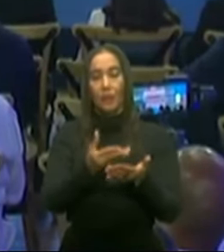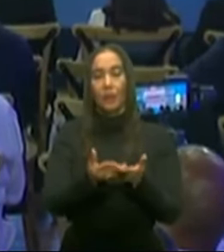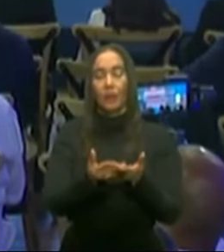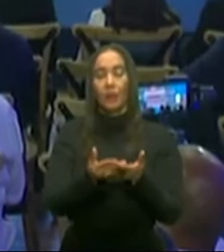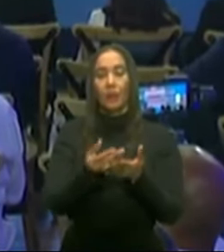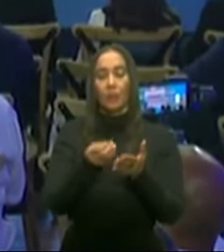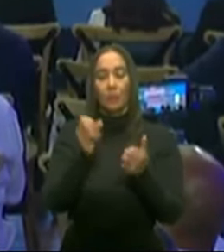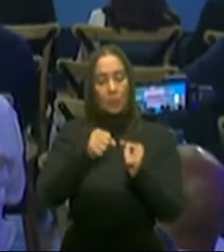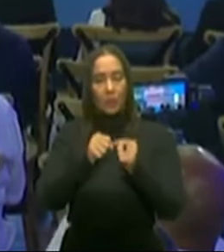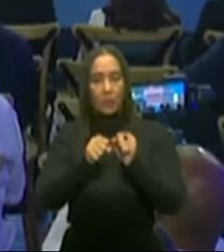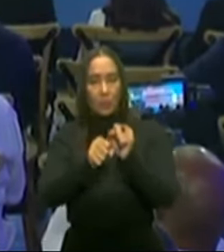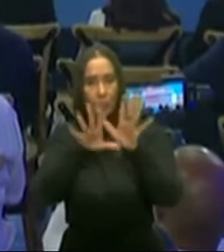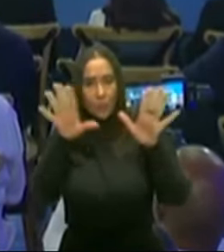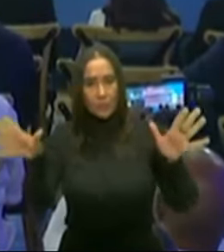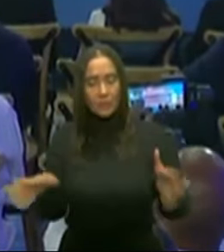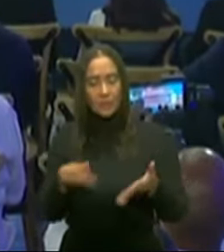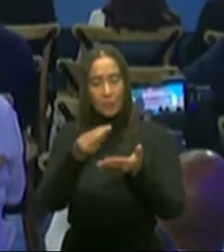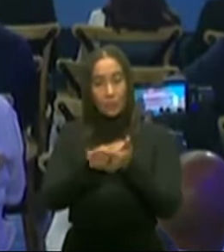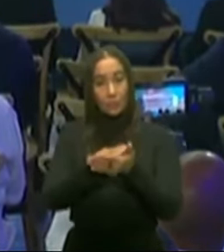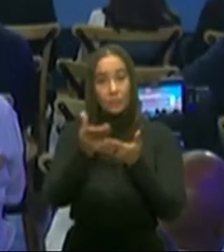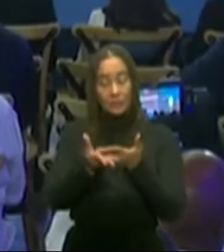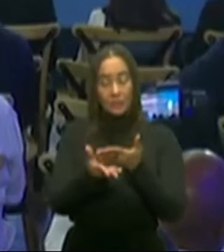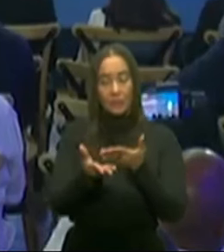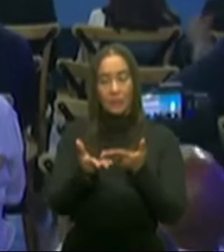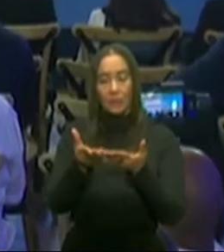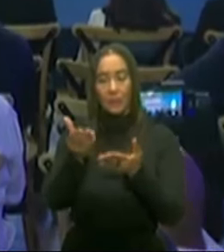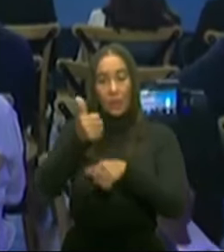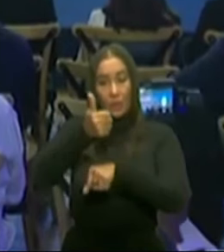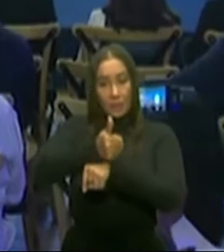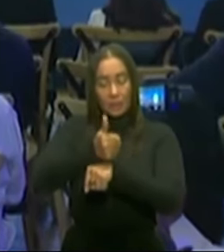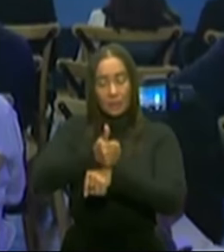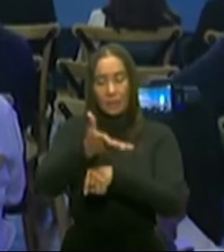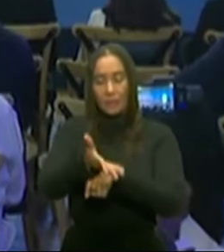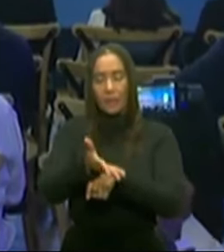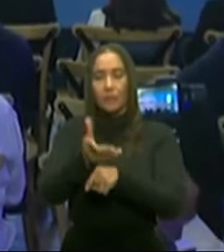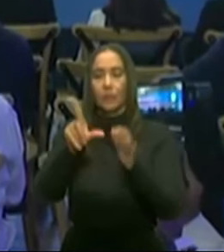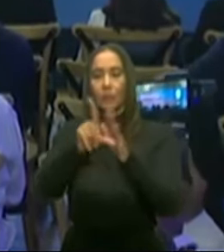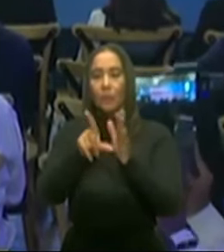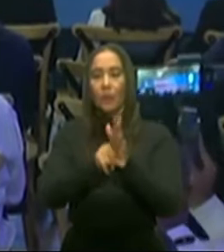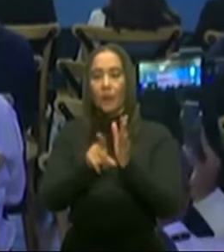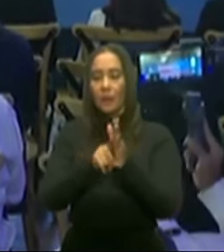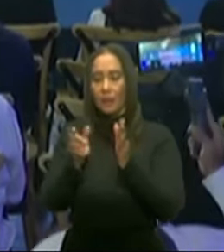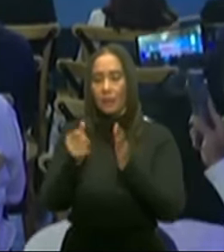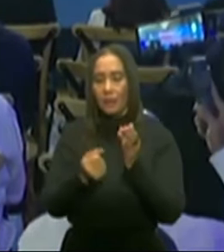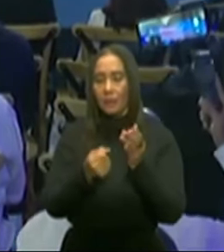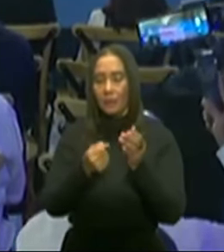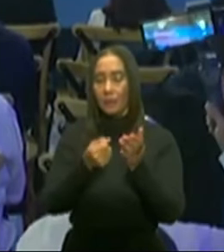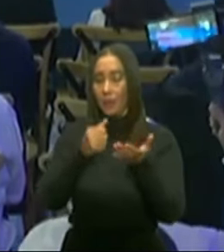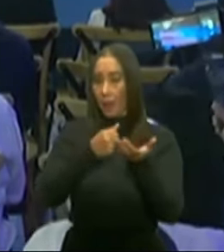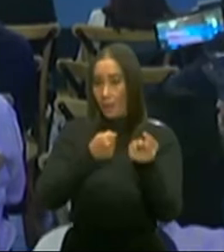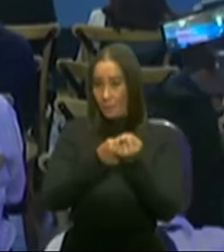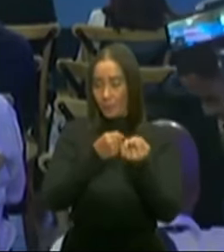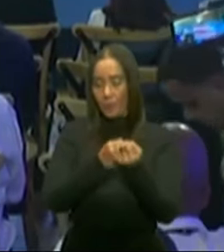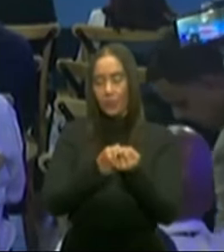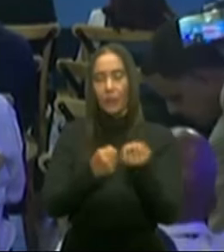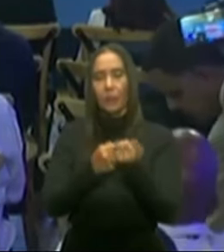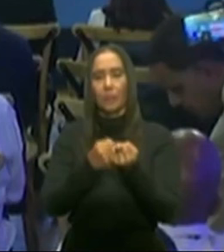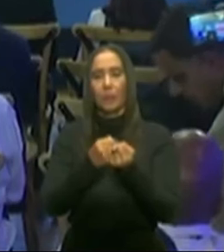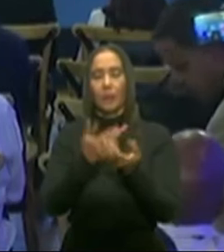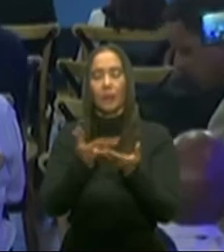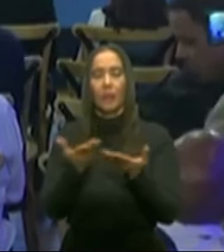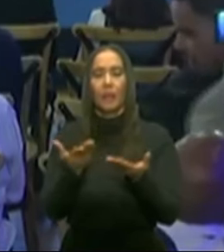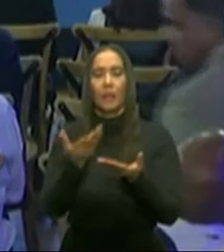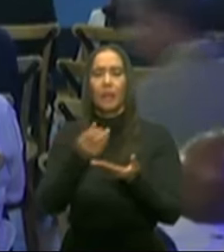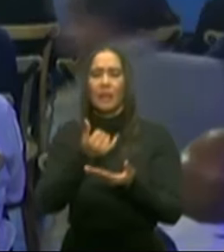sujetas a publicidad. Señores, ahí está lo que decía ayer el presidente de la República. Yo quisiera que pusiéramos a Nanfi